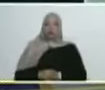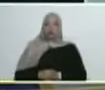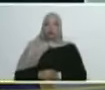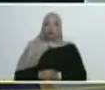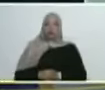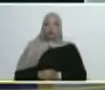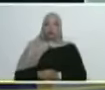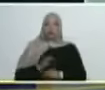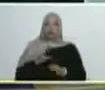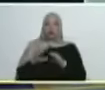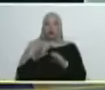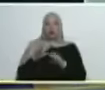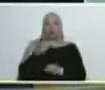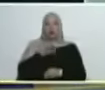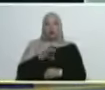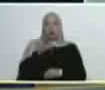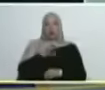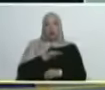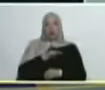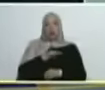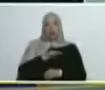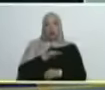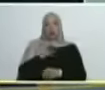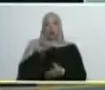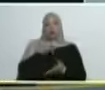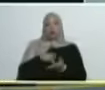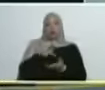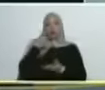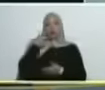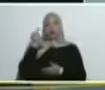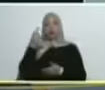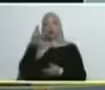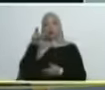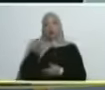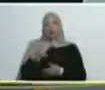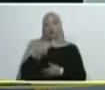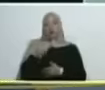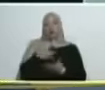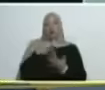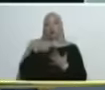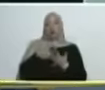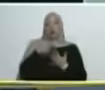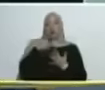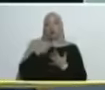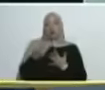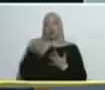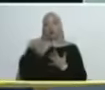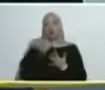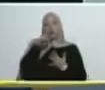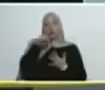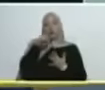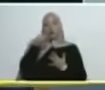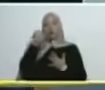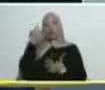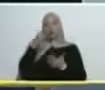comunicadores sociales, youtubers, influencers, tiktokeros,